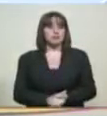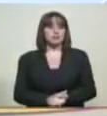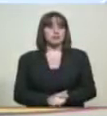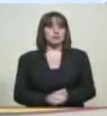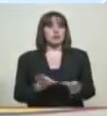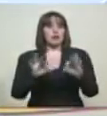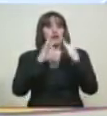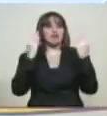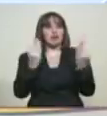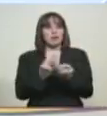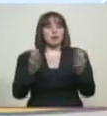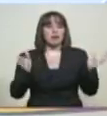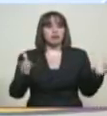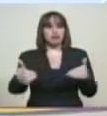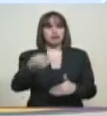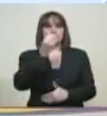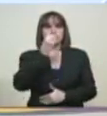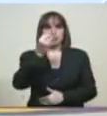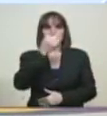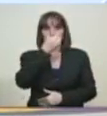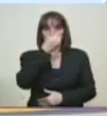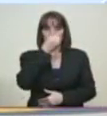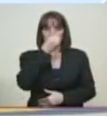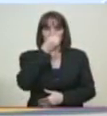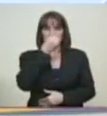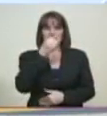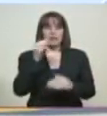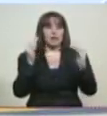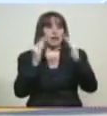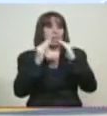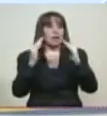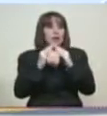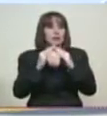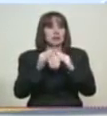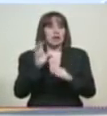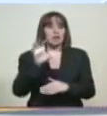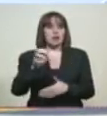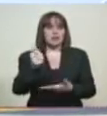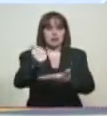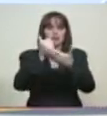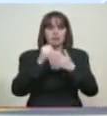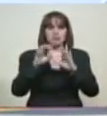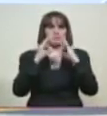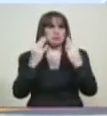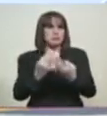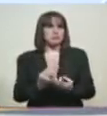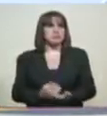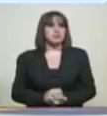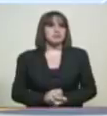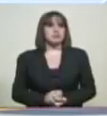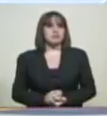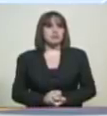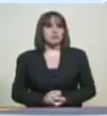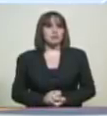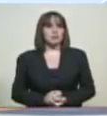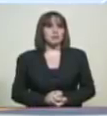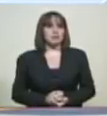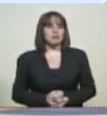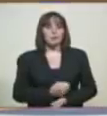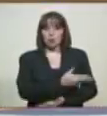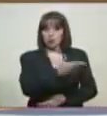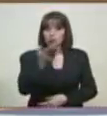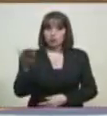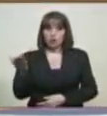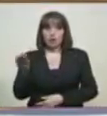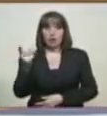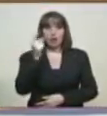familia CLAP, la familia Hogares de la Patria. Entonces, si usted, compañero,